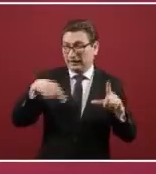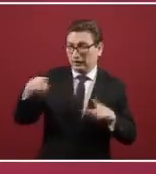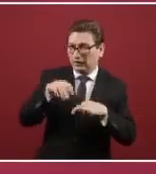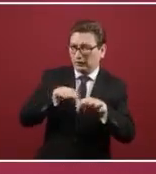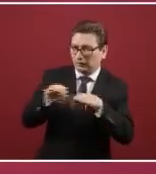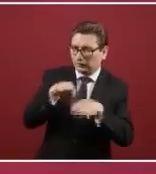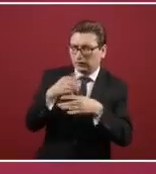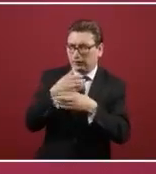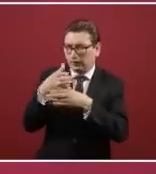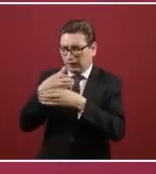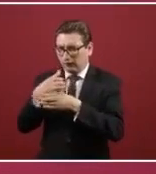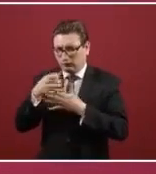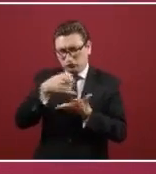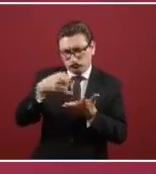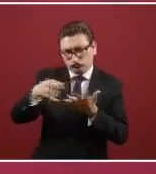café,